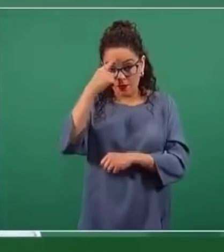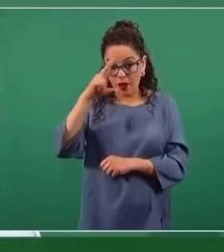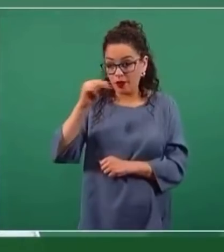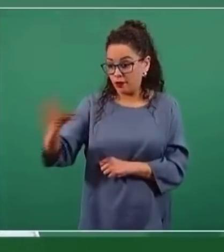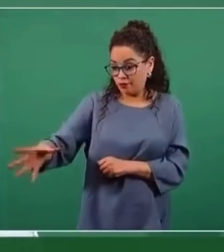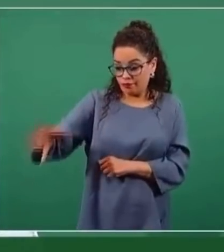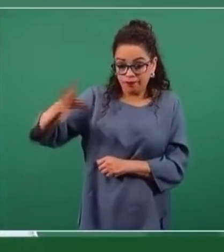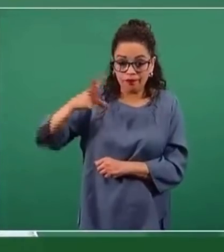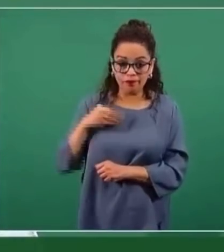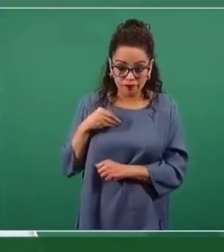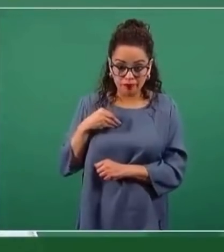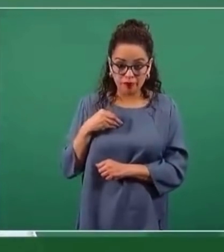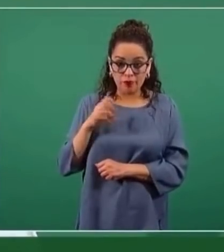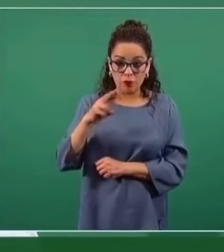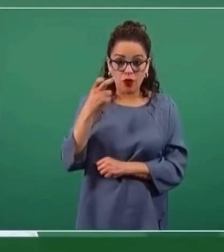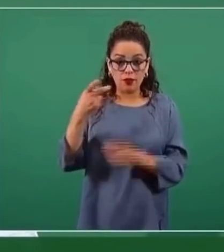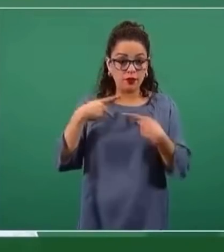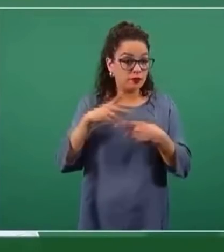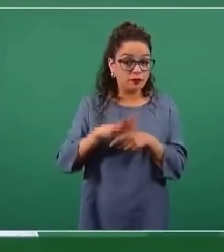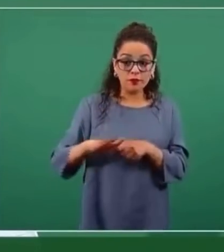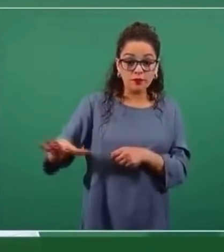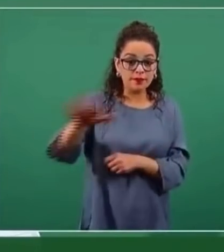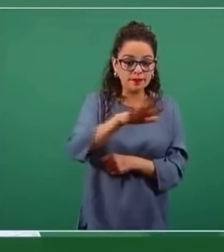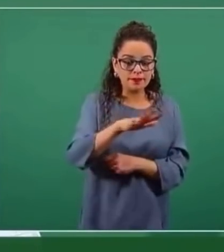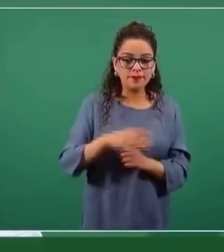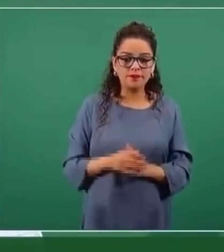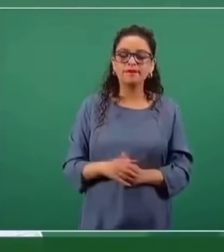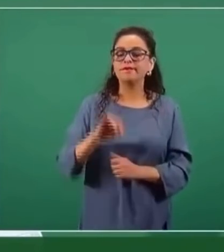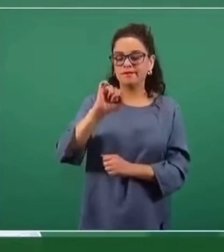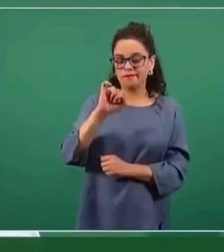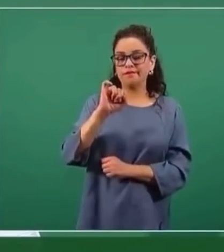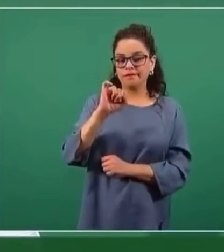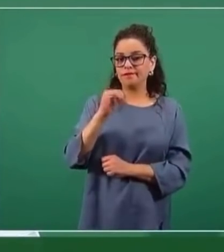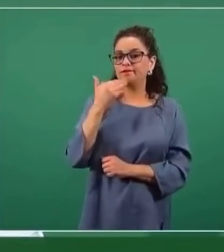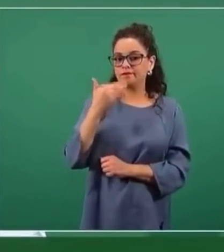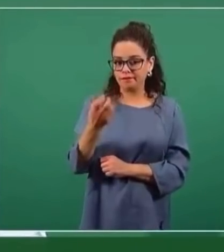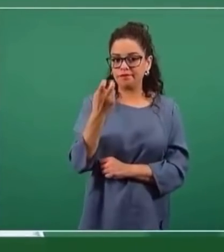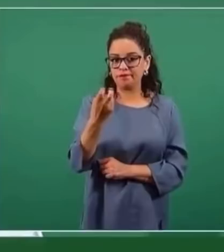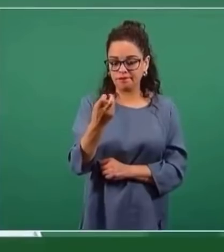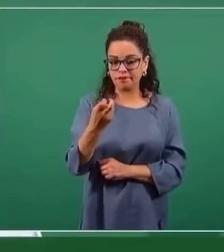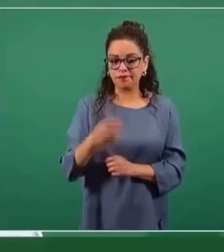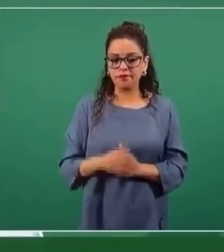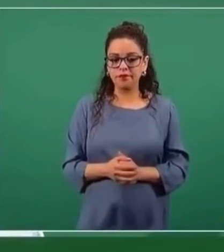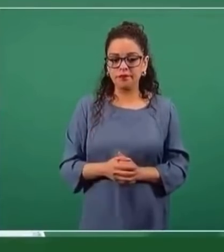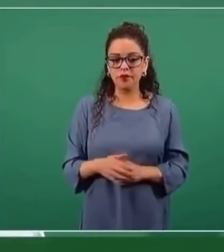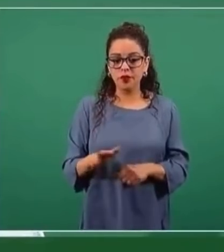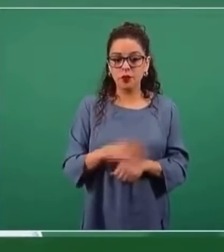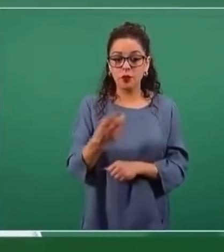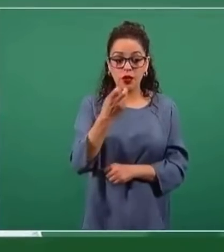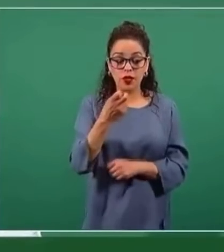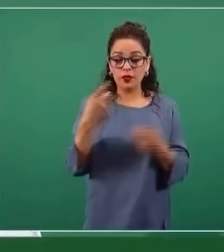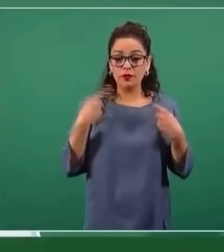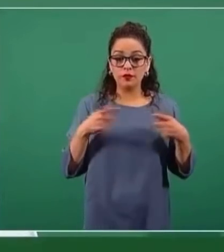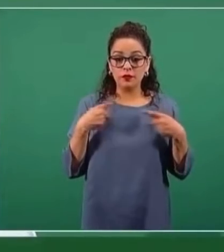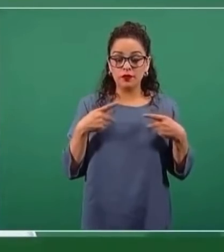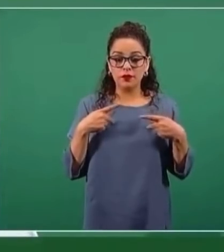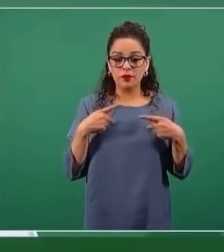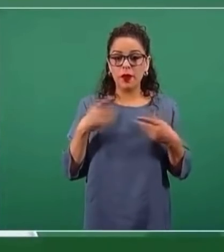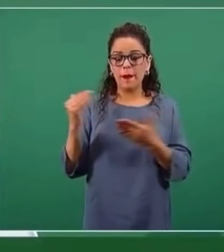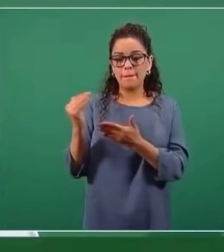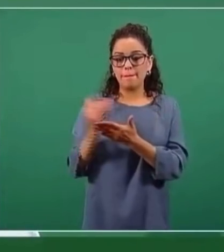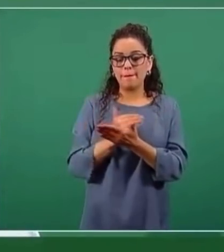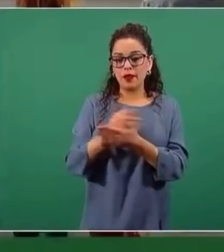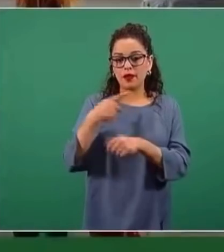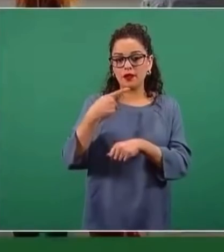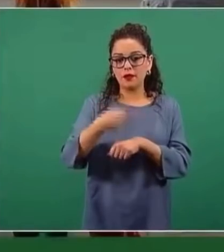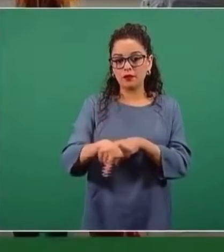contagiarse de este grupo de personas. Es correcto, es decir, en el sentido de que estas personas por lo menos van a tener mucho menos